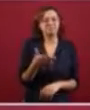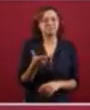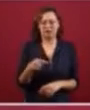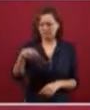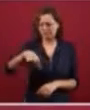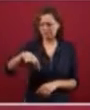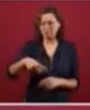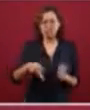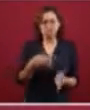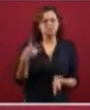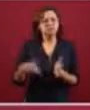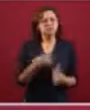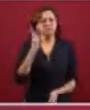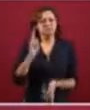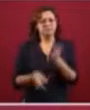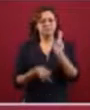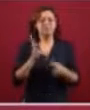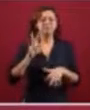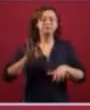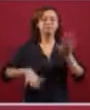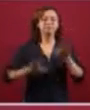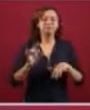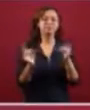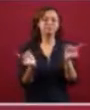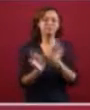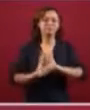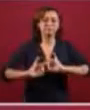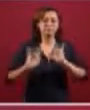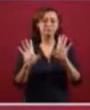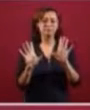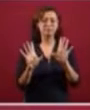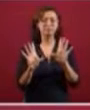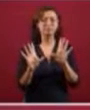de cómo de repente aparecen